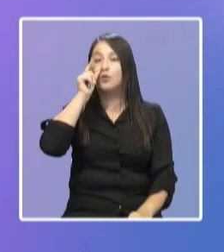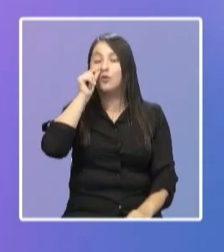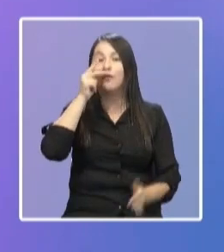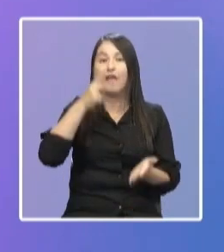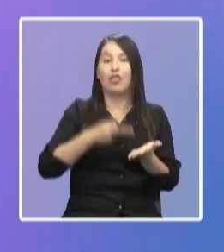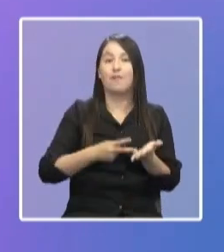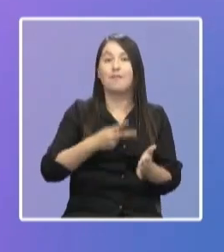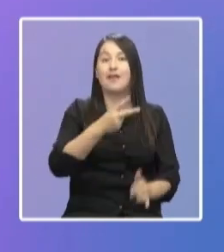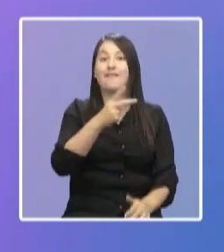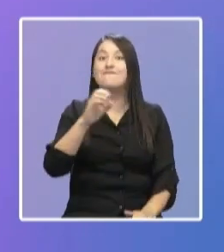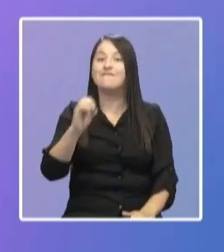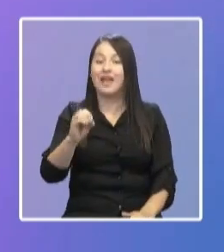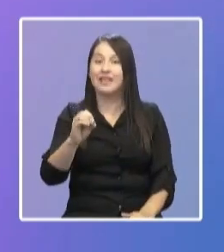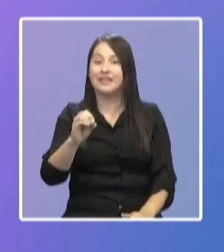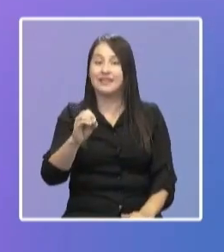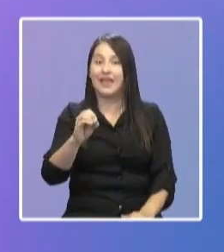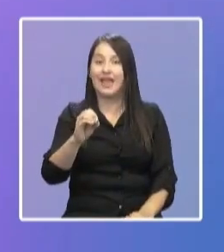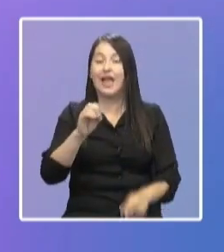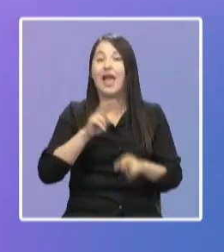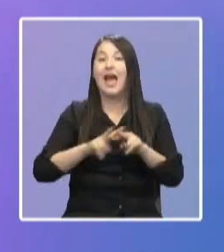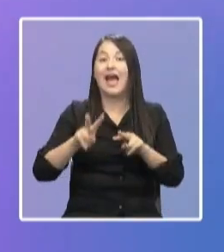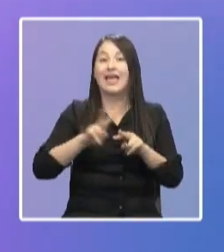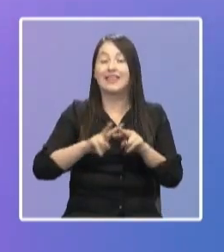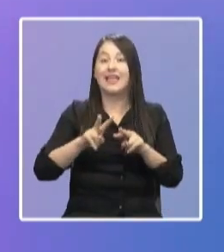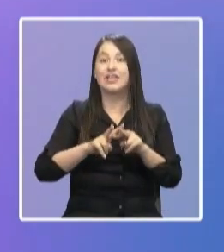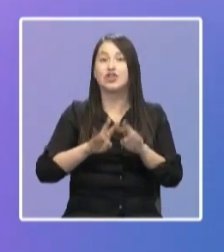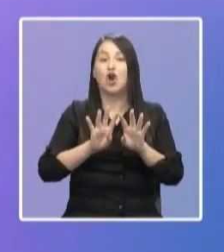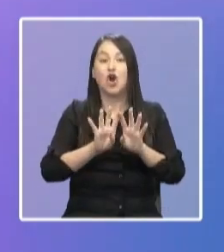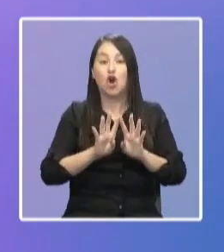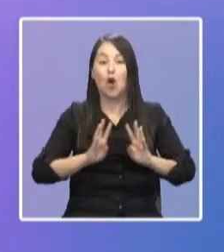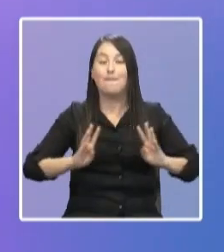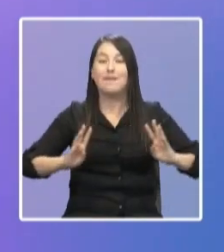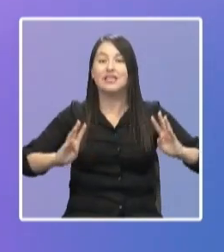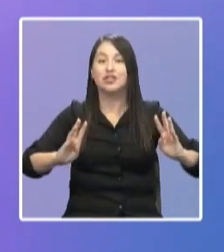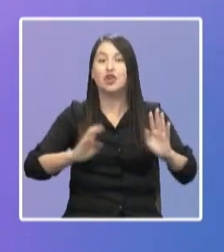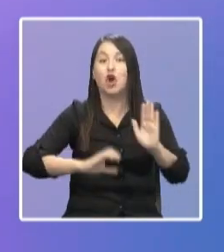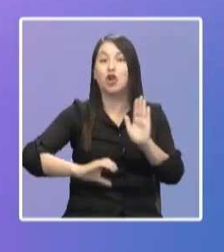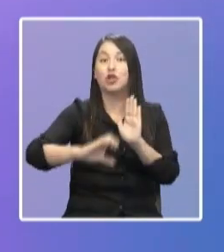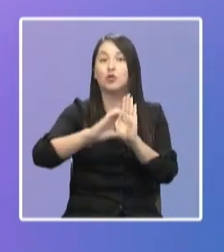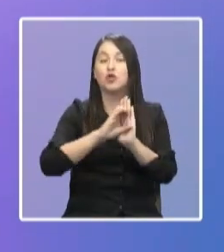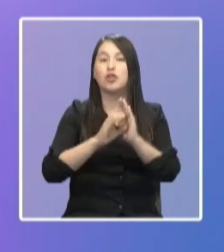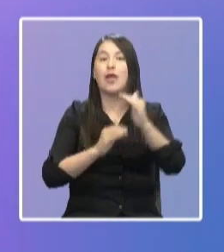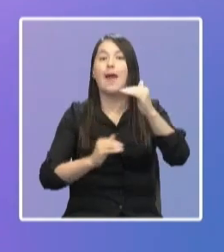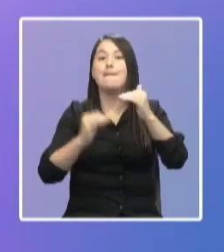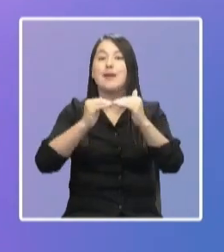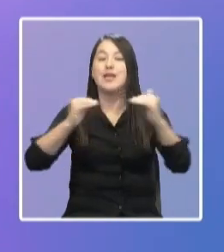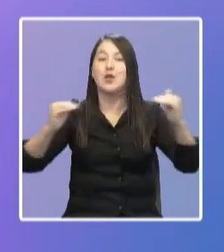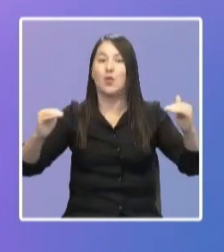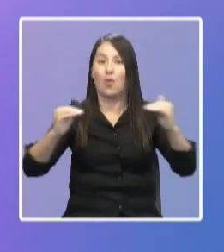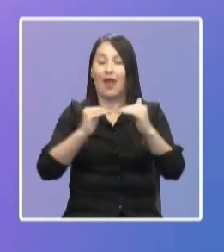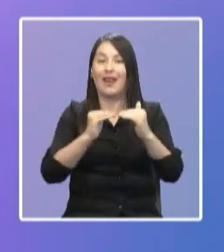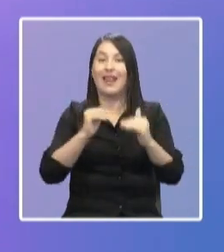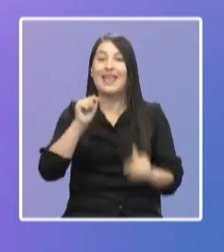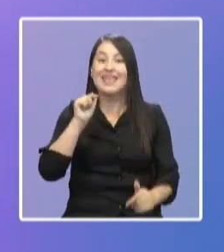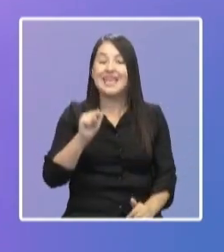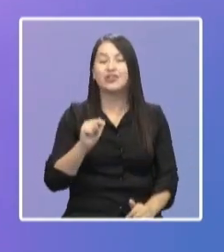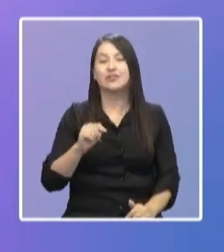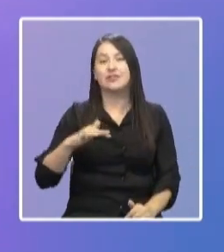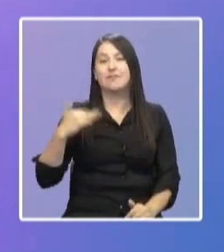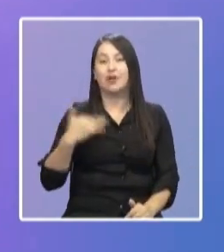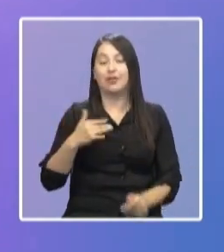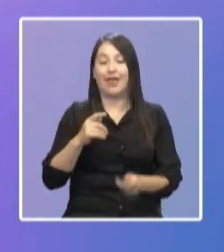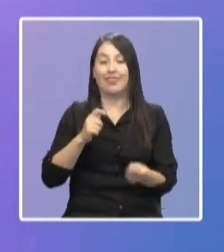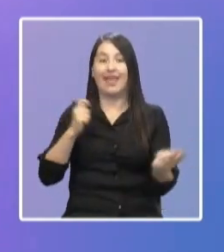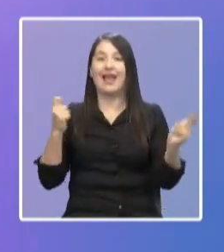Han instaurado la convención paritaria, que yo creo que es un punto de cambio